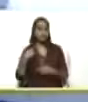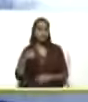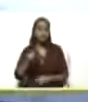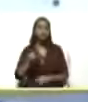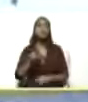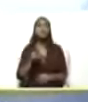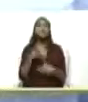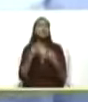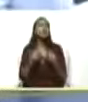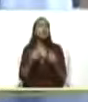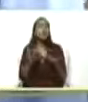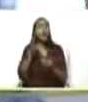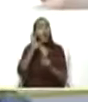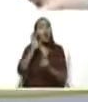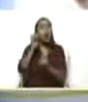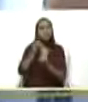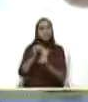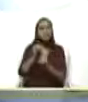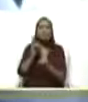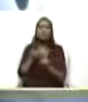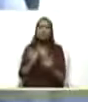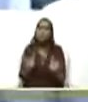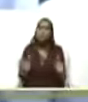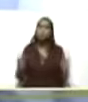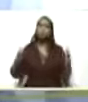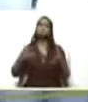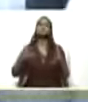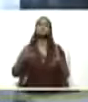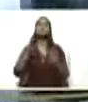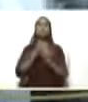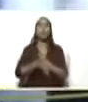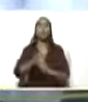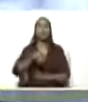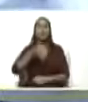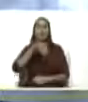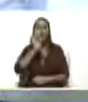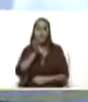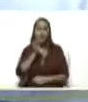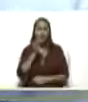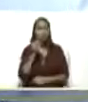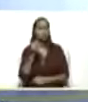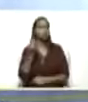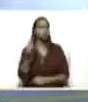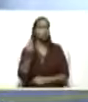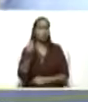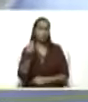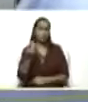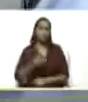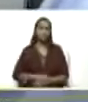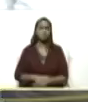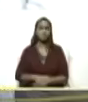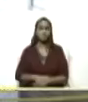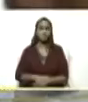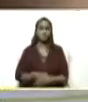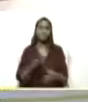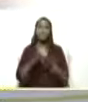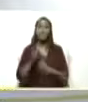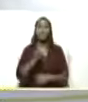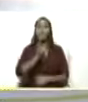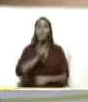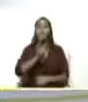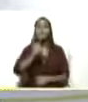del país, teniendo como objetivo agrupar al sector para potenciar este rubro con calidad de de exportación. Hay que destacar que 20 estados del país se